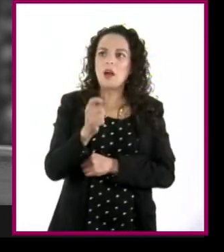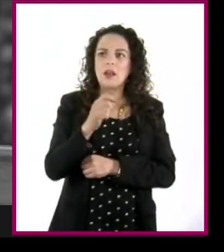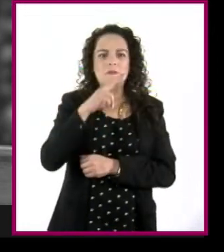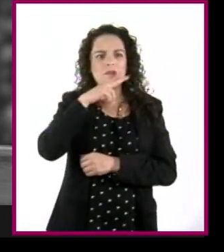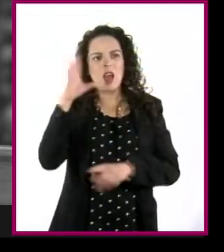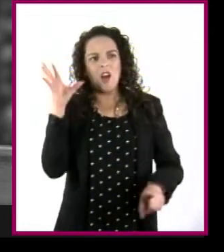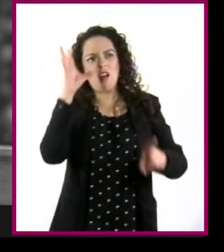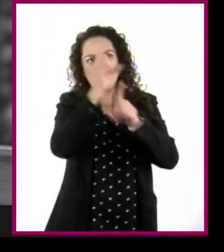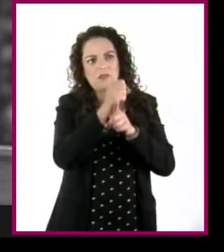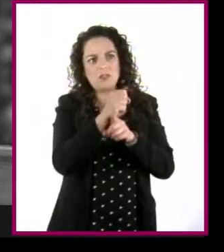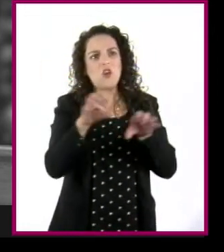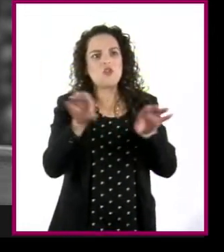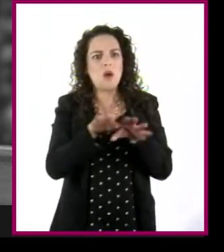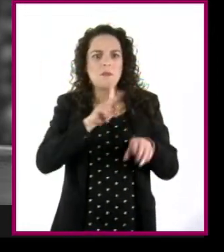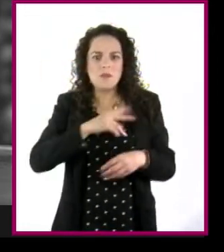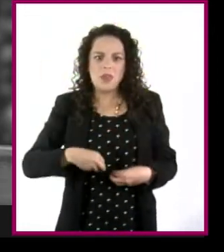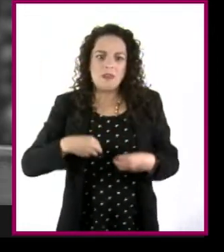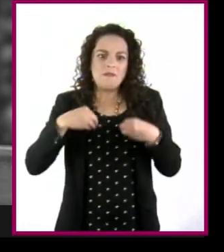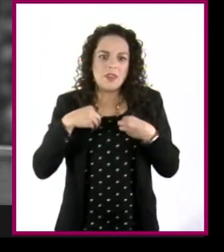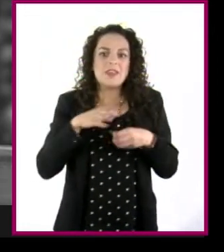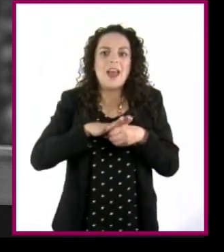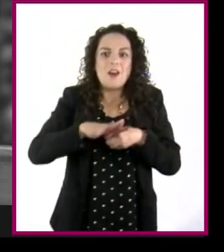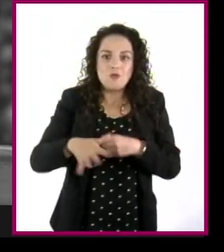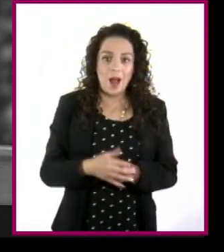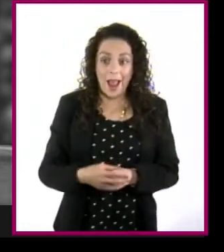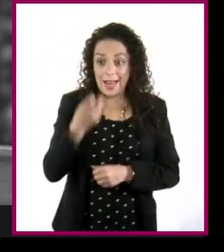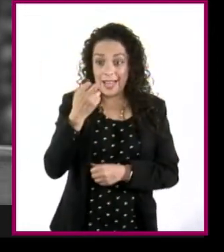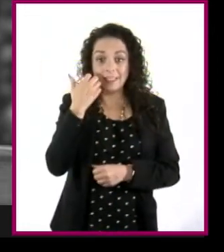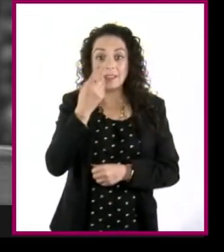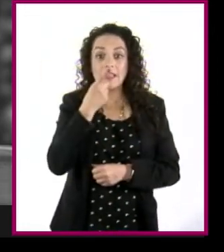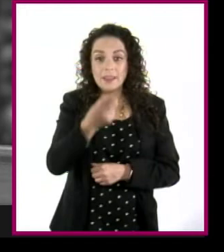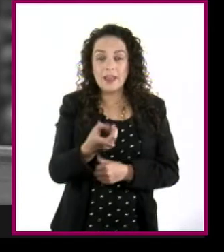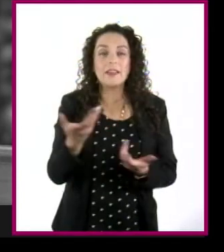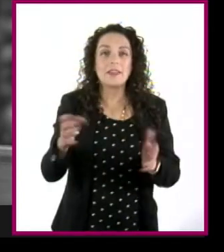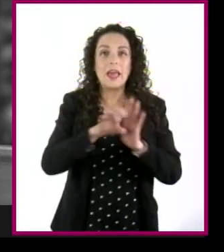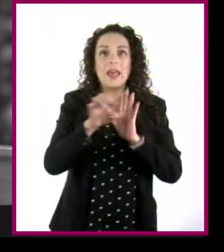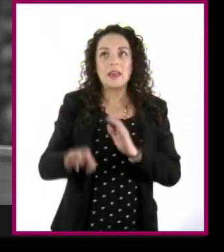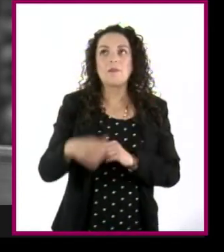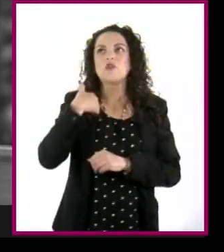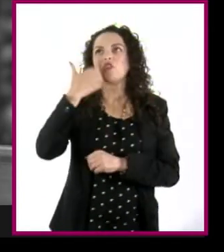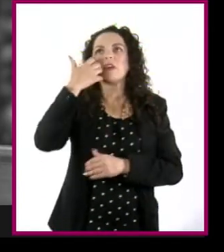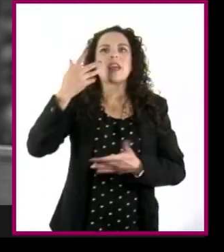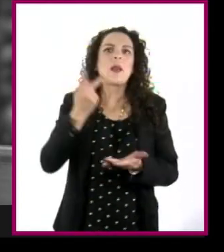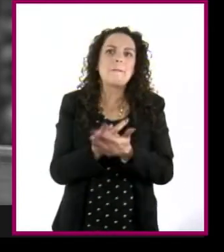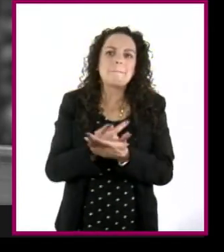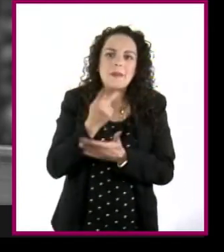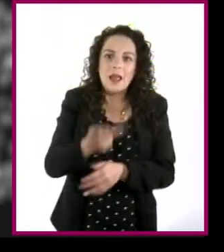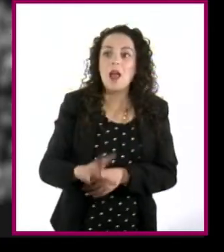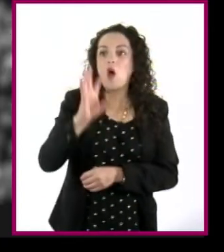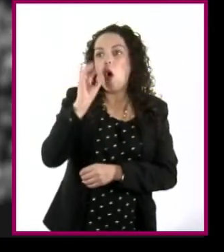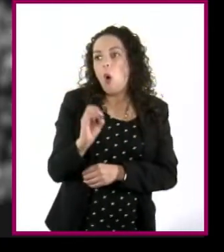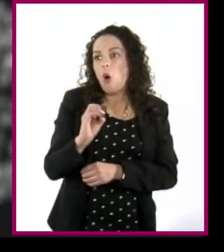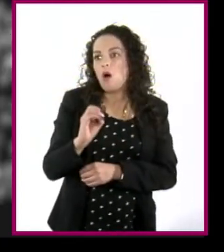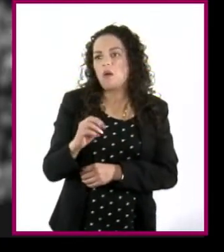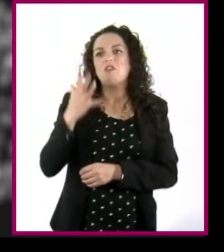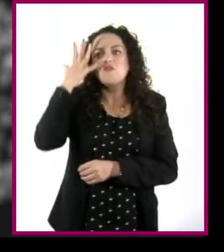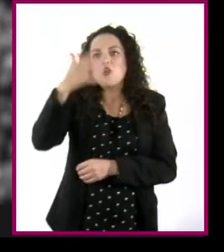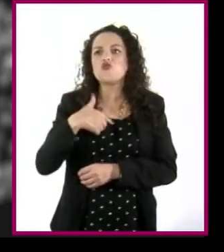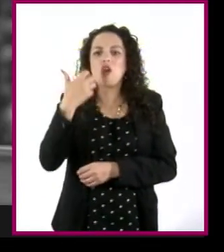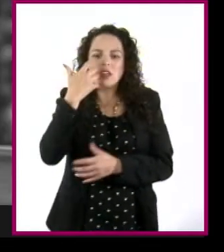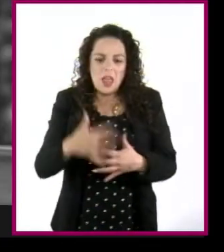indicado perseguir en la vida. Y eso se puede referir a objetivos como ganar un premio o tener hijos, pero también a